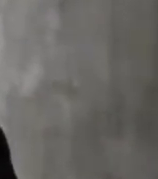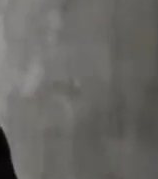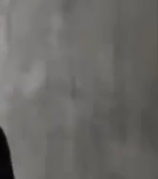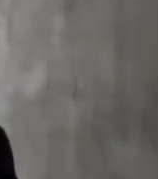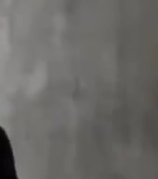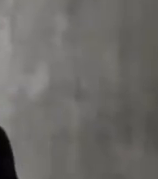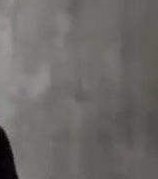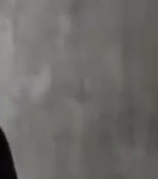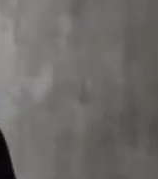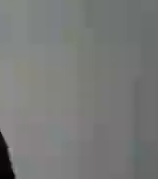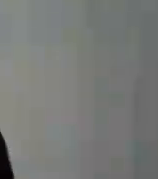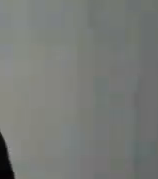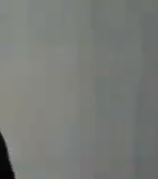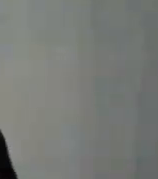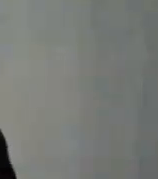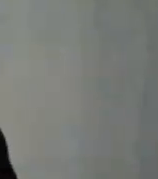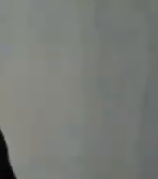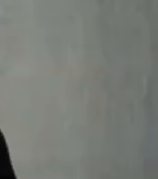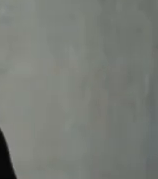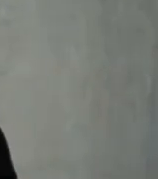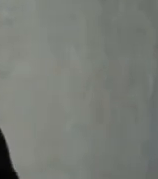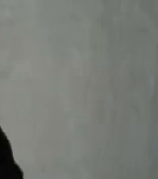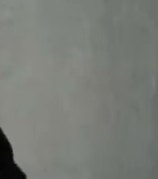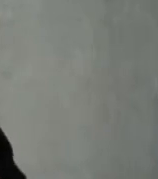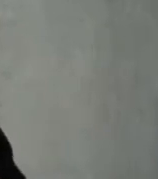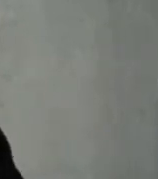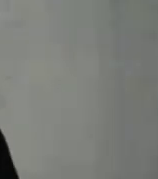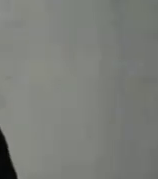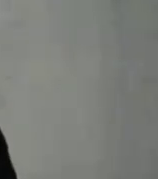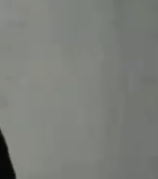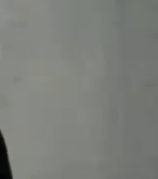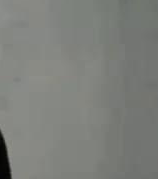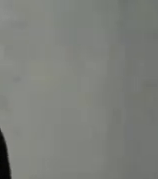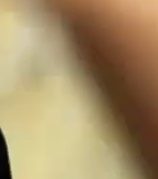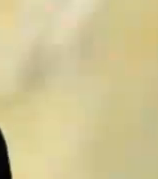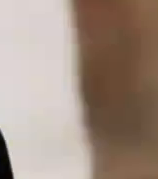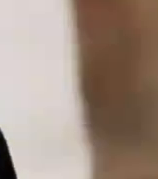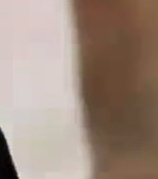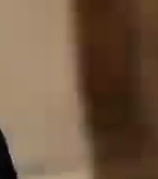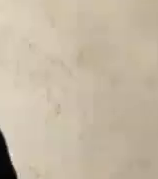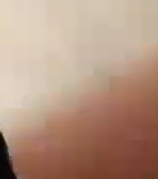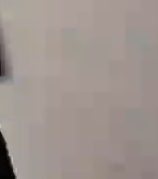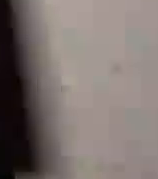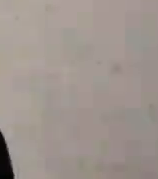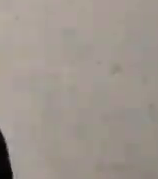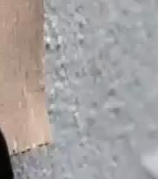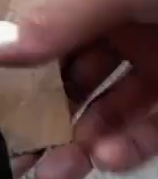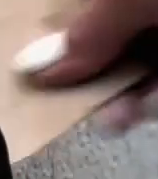para todas las personas. Hashtag no sin nosotras. Hashtag paridad de género.